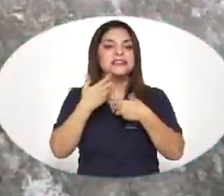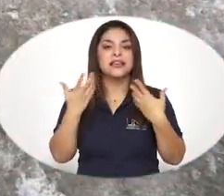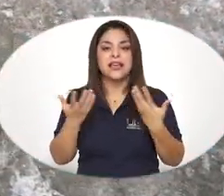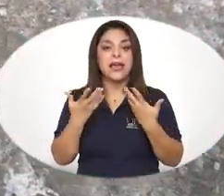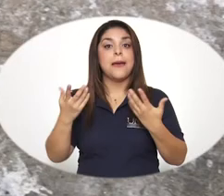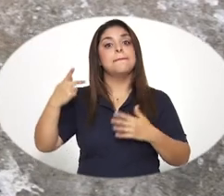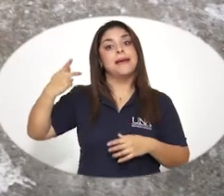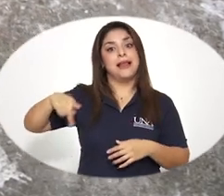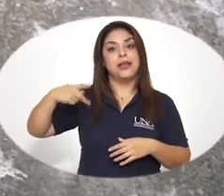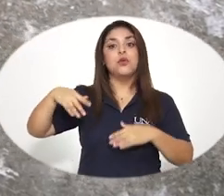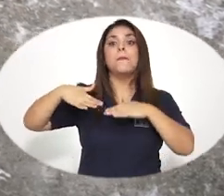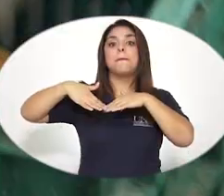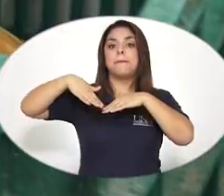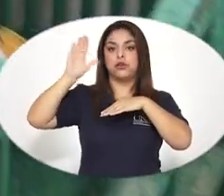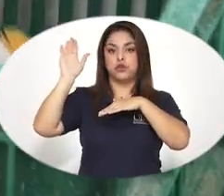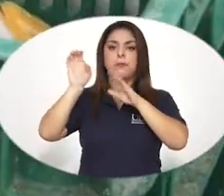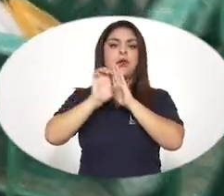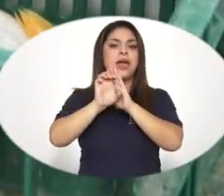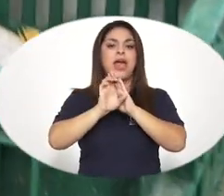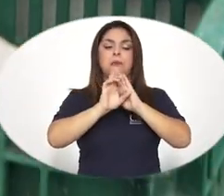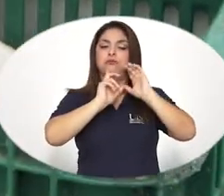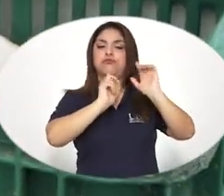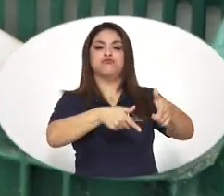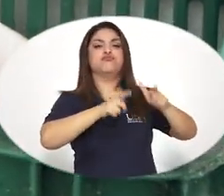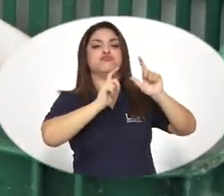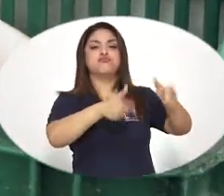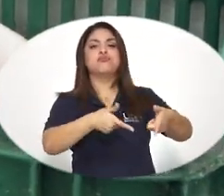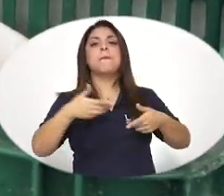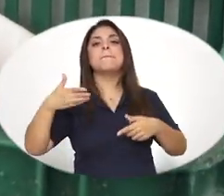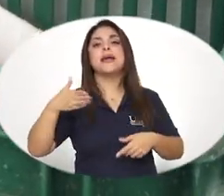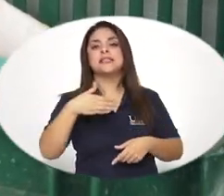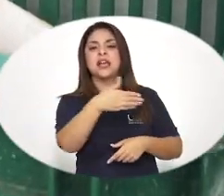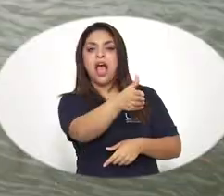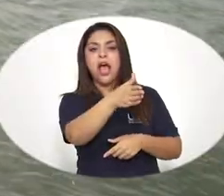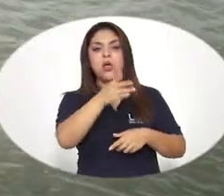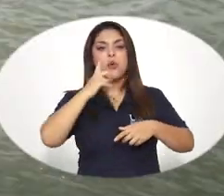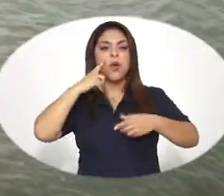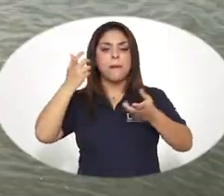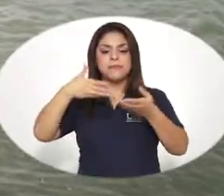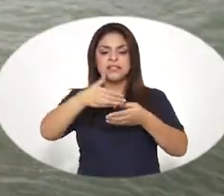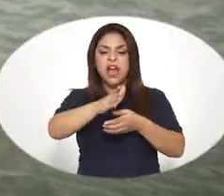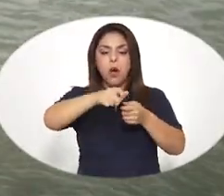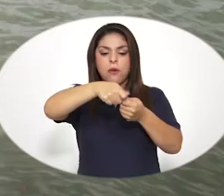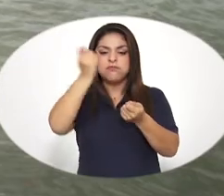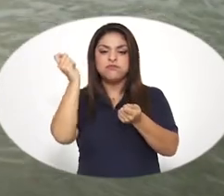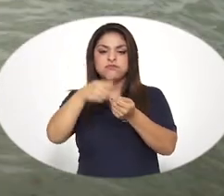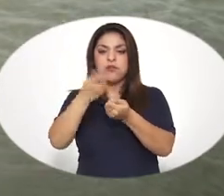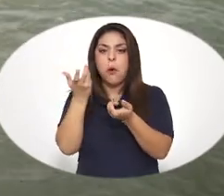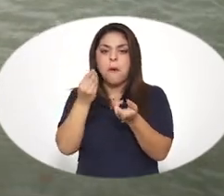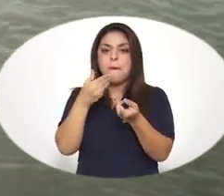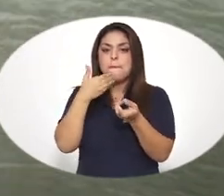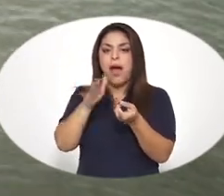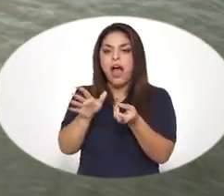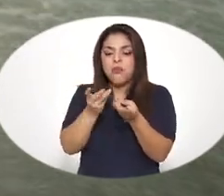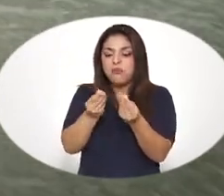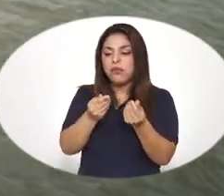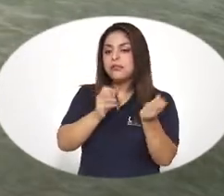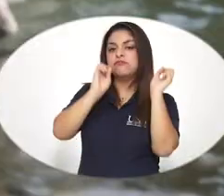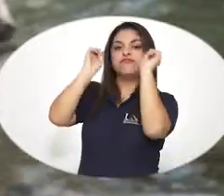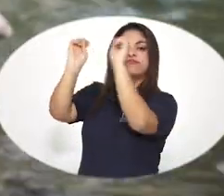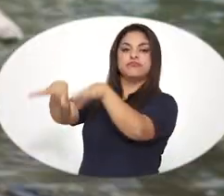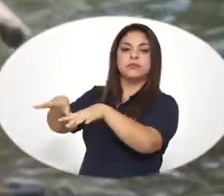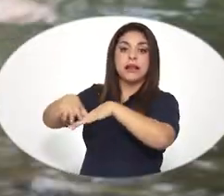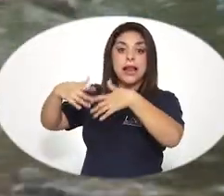hacen que el riesgo sea aún mayor. Por ejemplo, los desperdicios de pescado cuando los pelan o pescado que se ha puesto